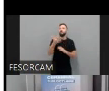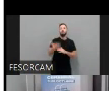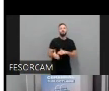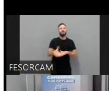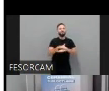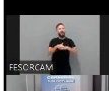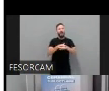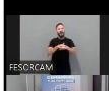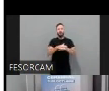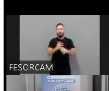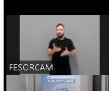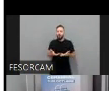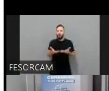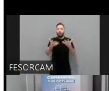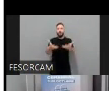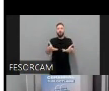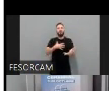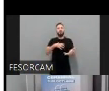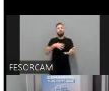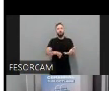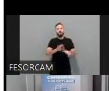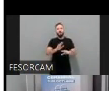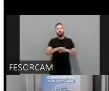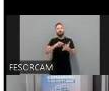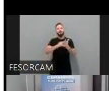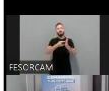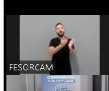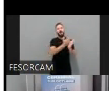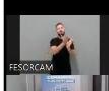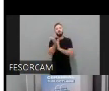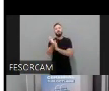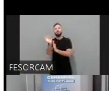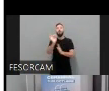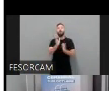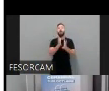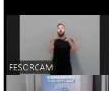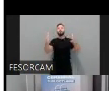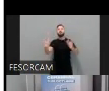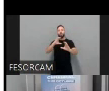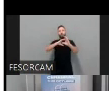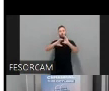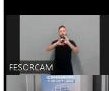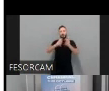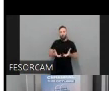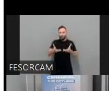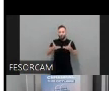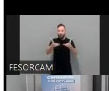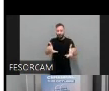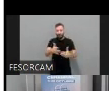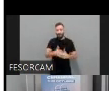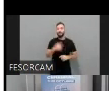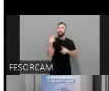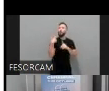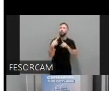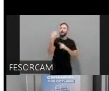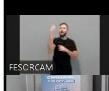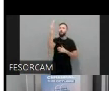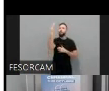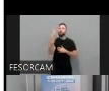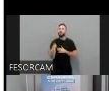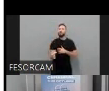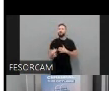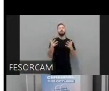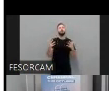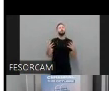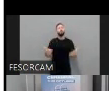dotarles de esa posibilidad a través de un sistema alternativo o aumentativo de comunicación. Algunas de las ventajas que tenemos